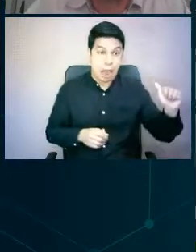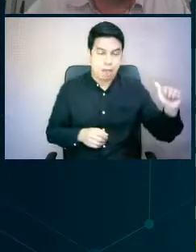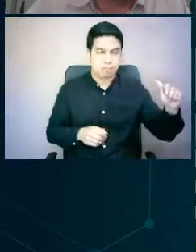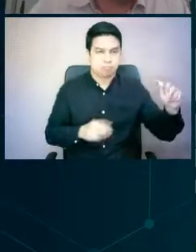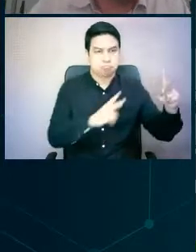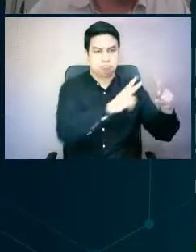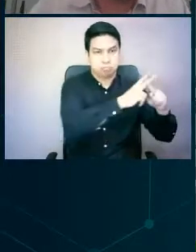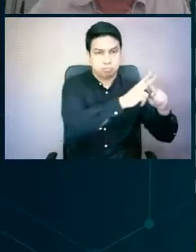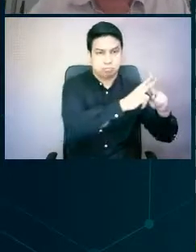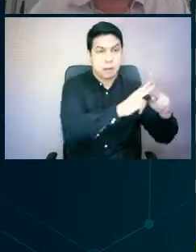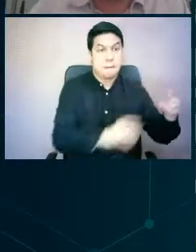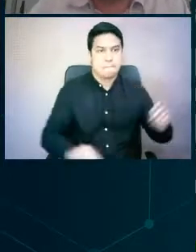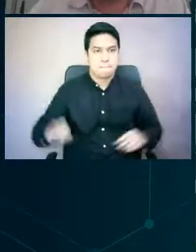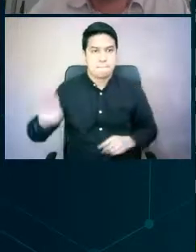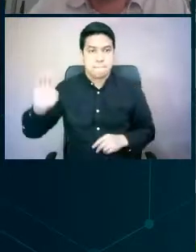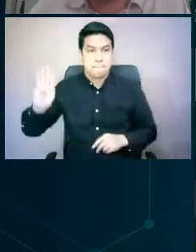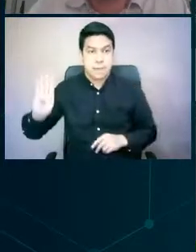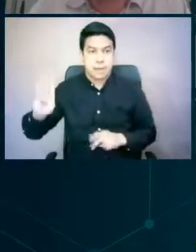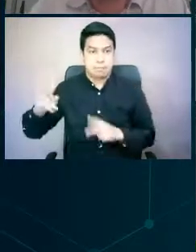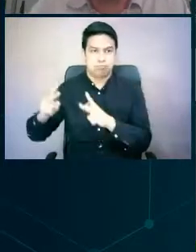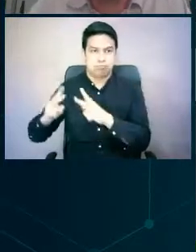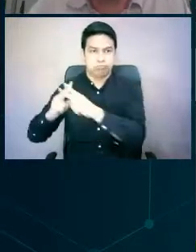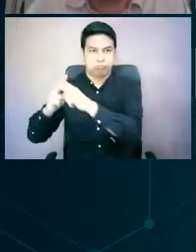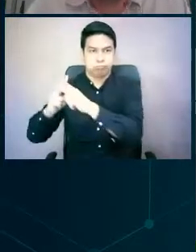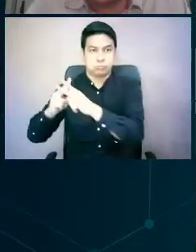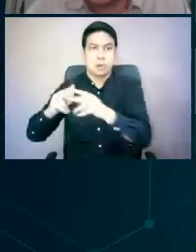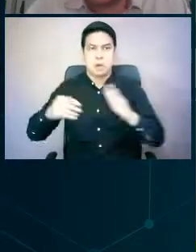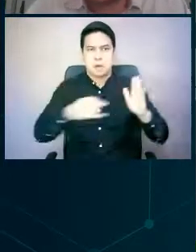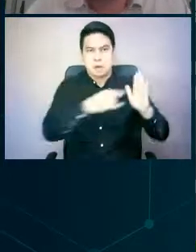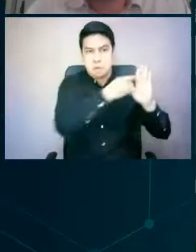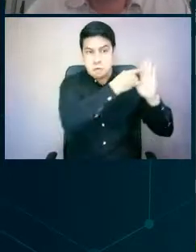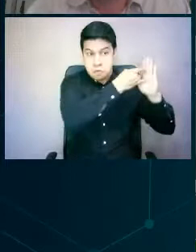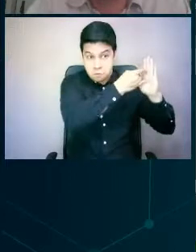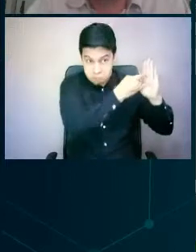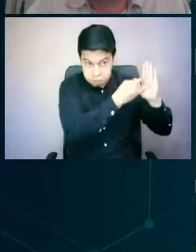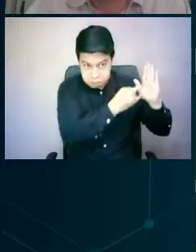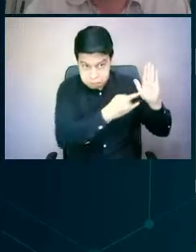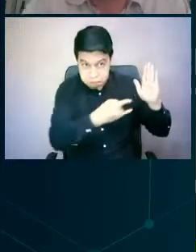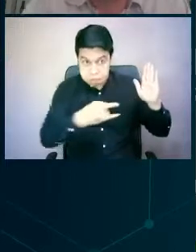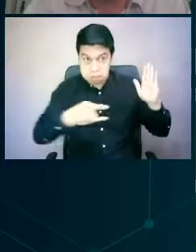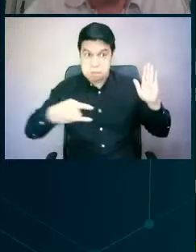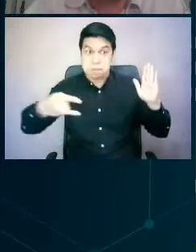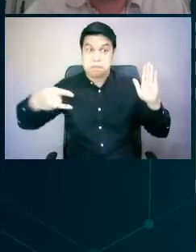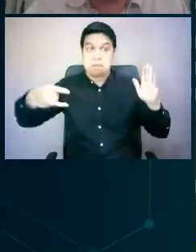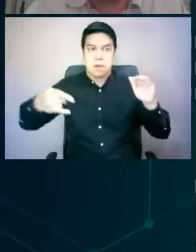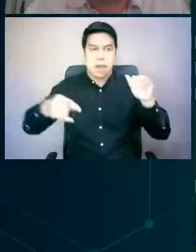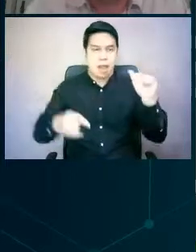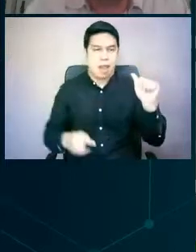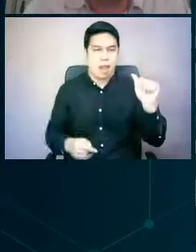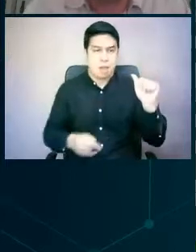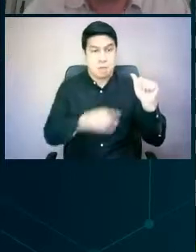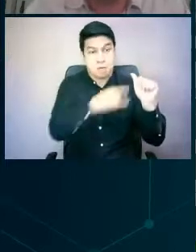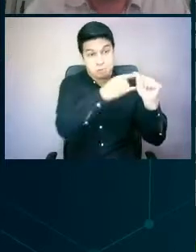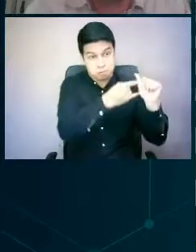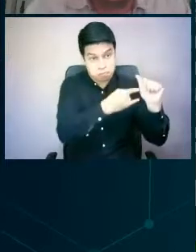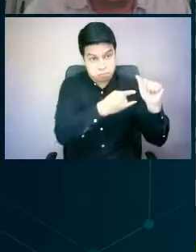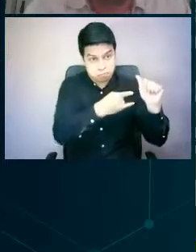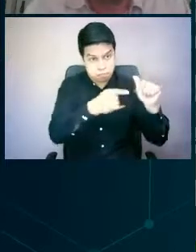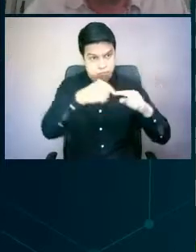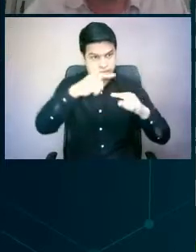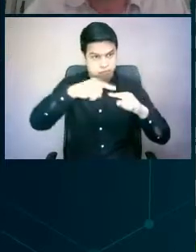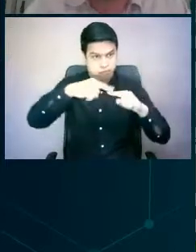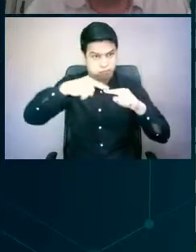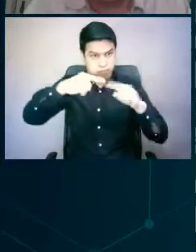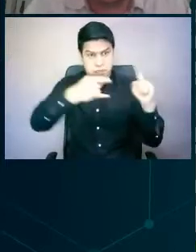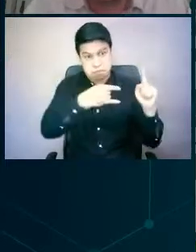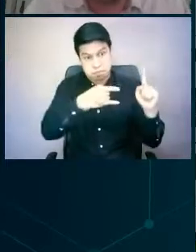igual a la corriente que sale del extremo B. Si esas corrientes no son iguales, quiere decir que hay algún tipo de evento en la red,